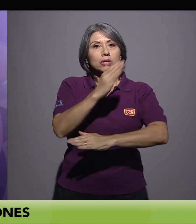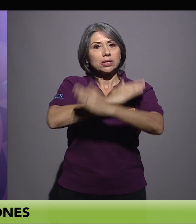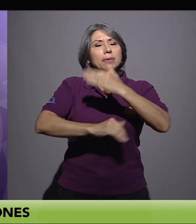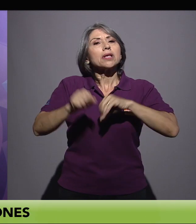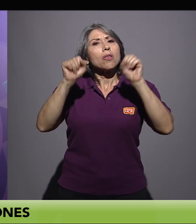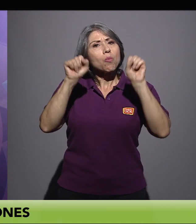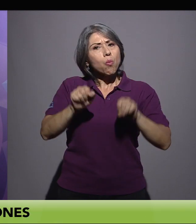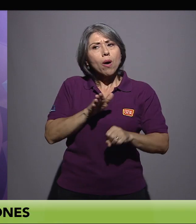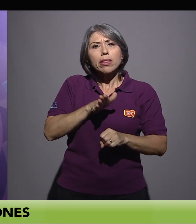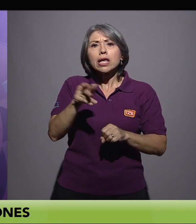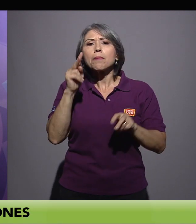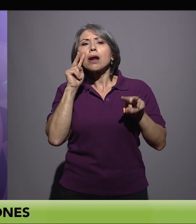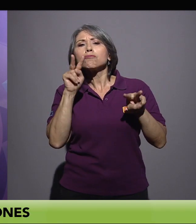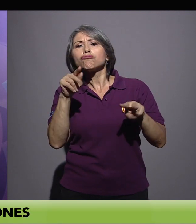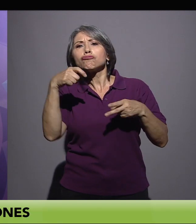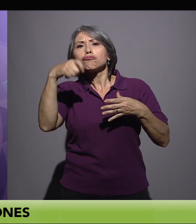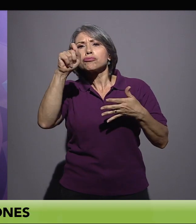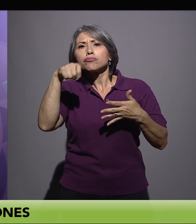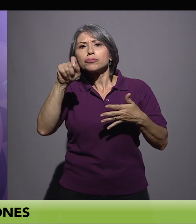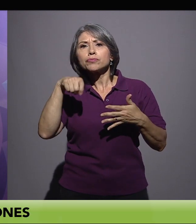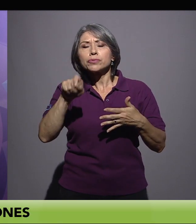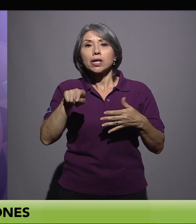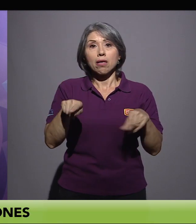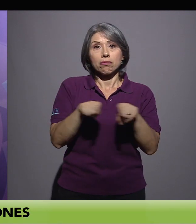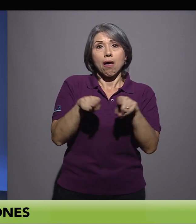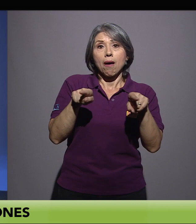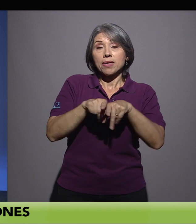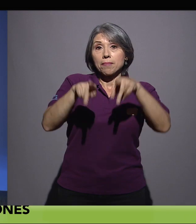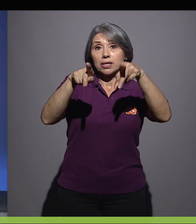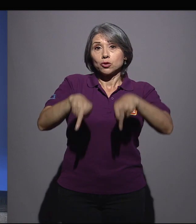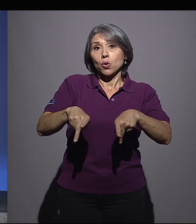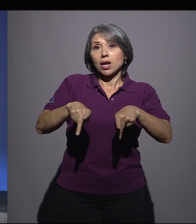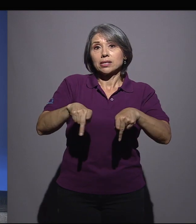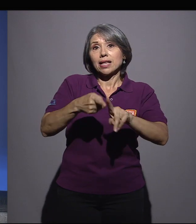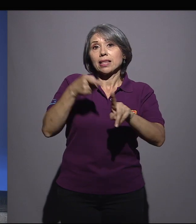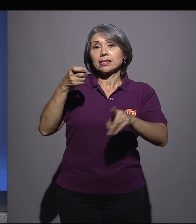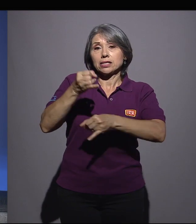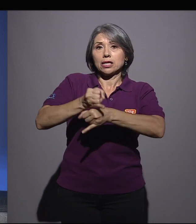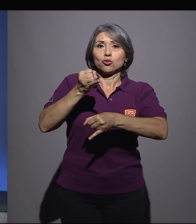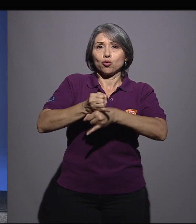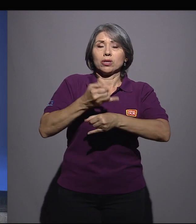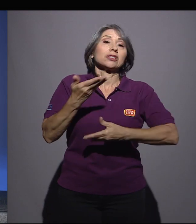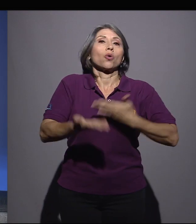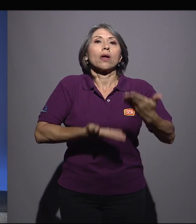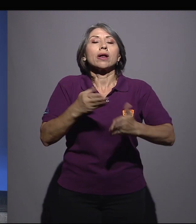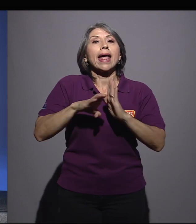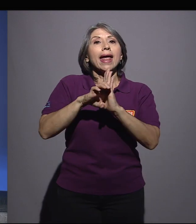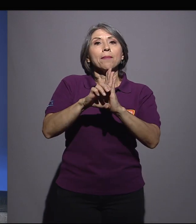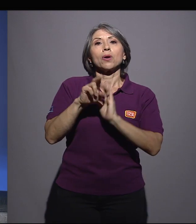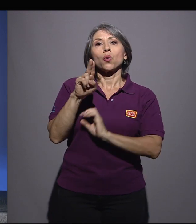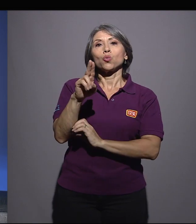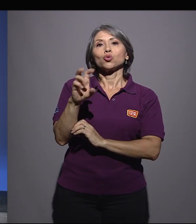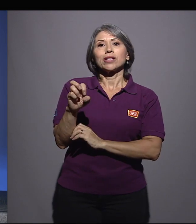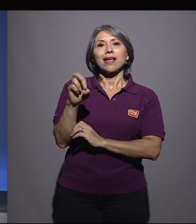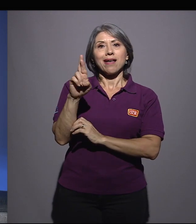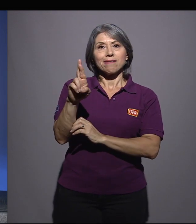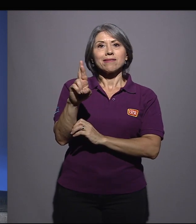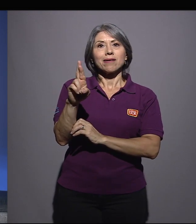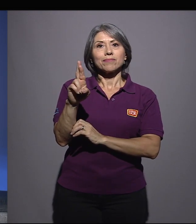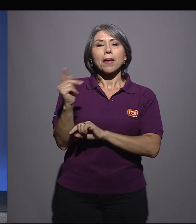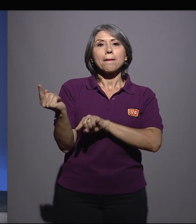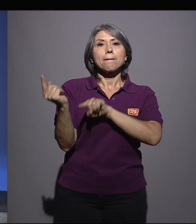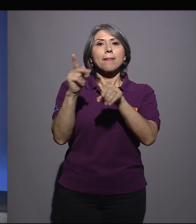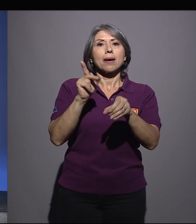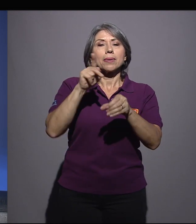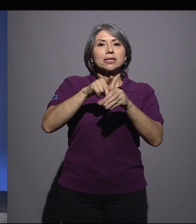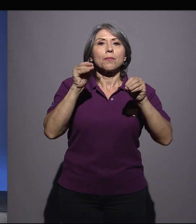observadoras, personas colaboradoras de instituciones. Por ejemplo, de la UCR tenemos la participación de profesores y estudiantes de la